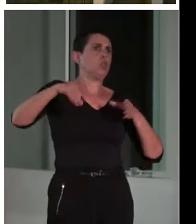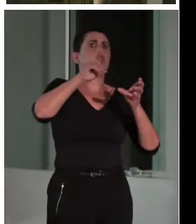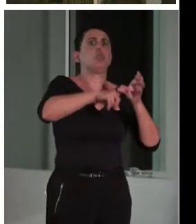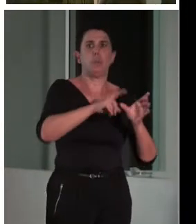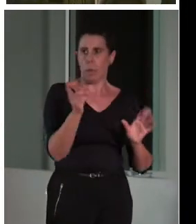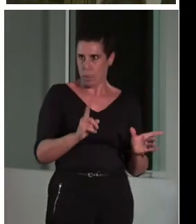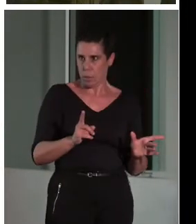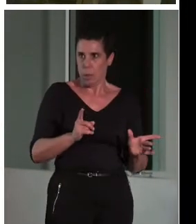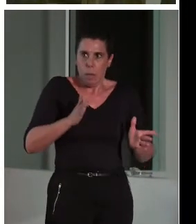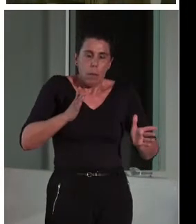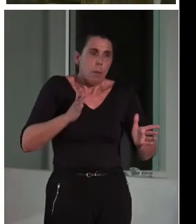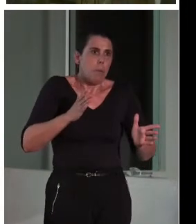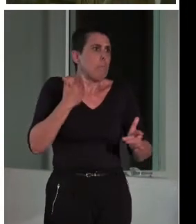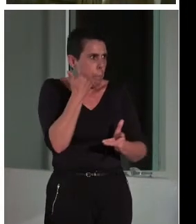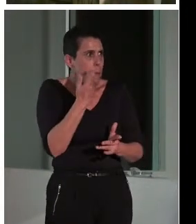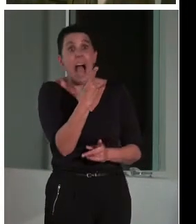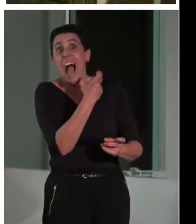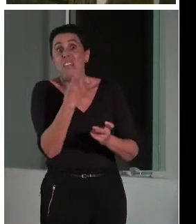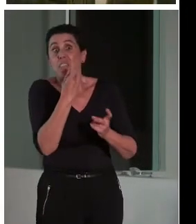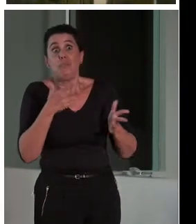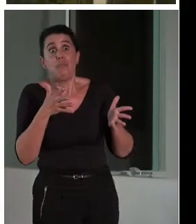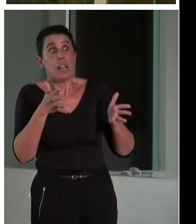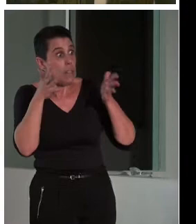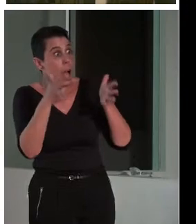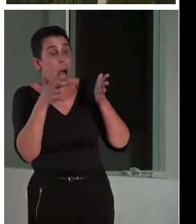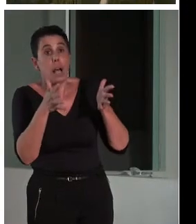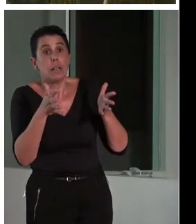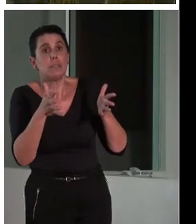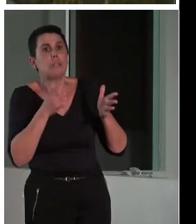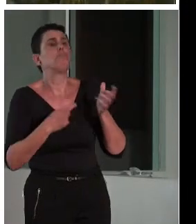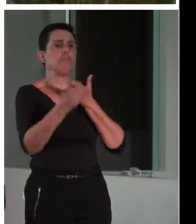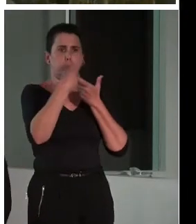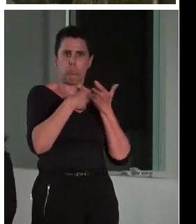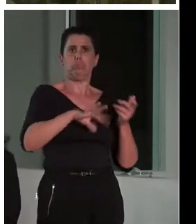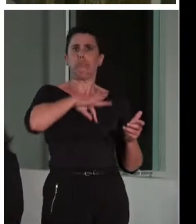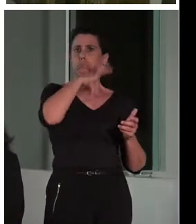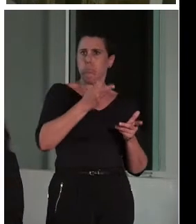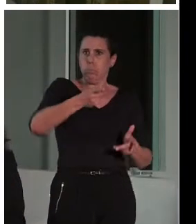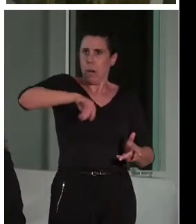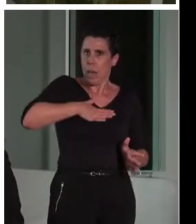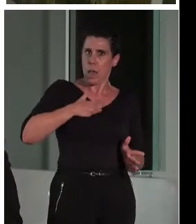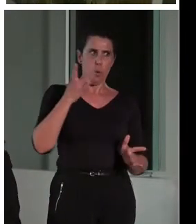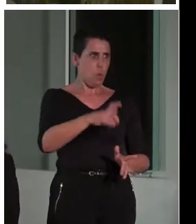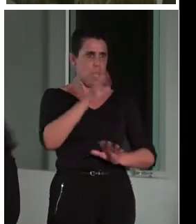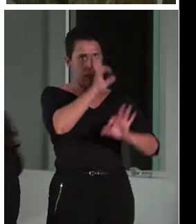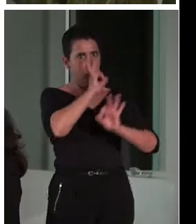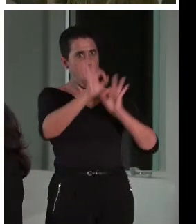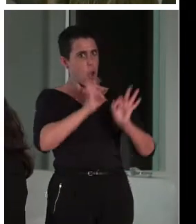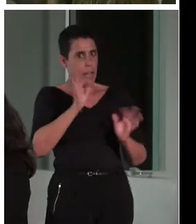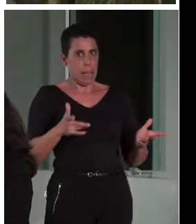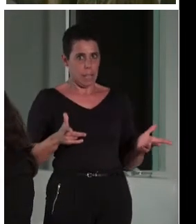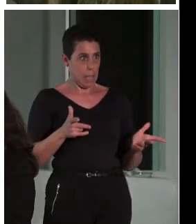patrimonio cultural y quiere asesorar voluntariamente y actuar un poco desde una organización con un perfil técnico como es la